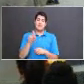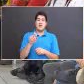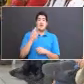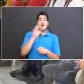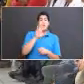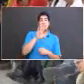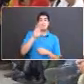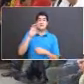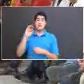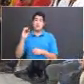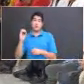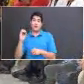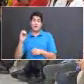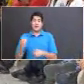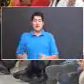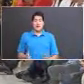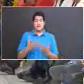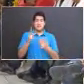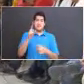le dan una sustancia activa.